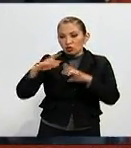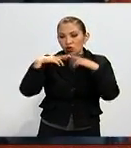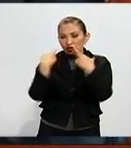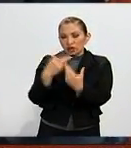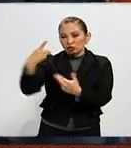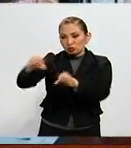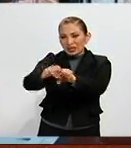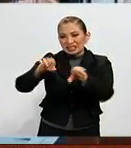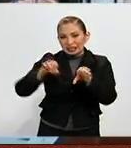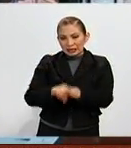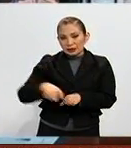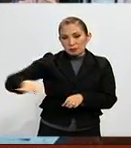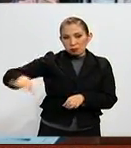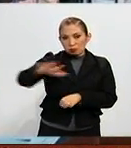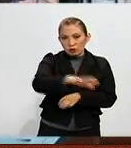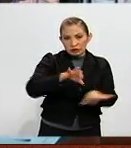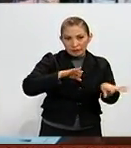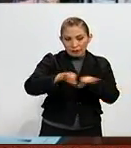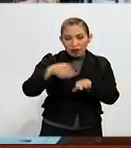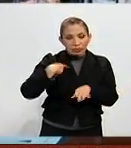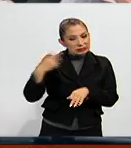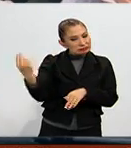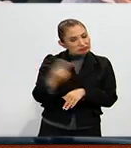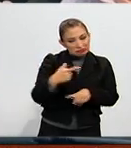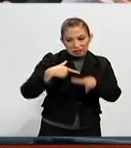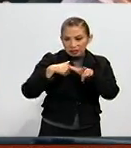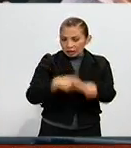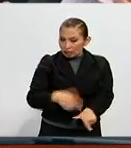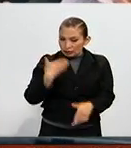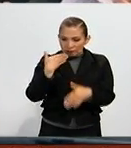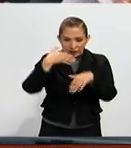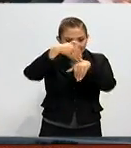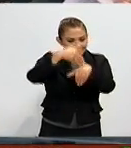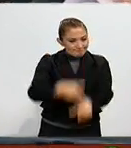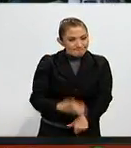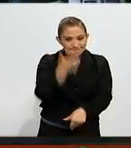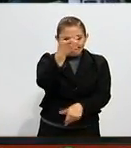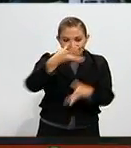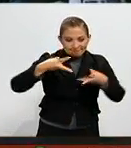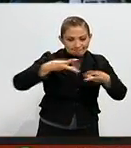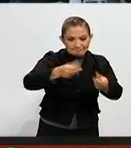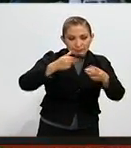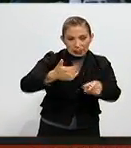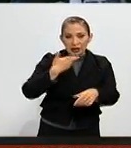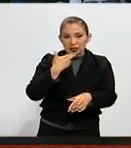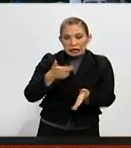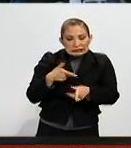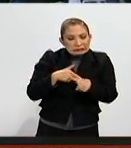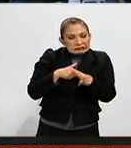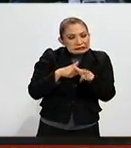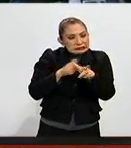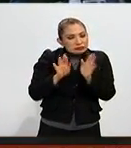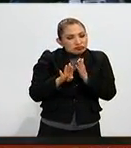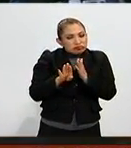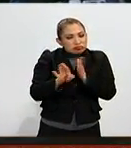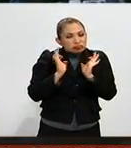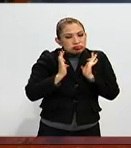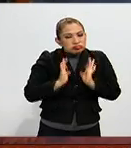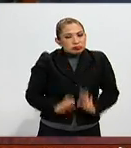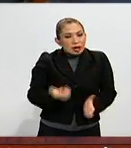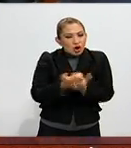gabinete legal y ampliado. Destacó la necesidad de continuar con la disciplina presupuestal que permita mantener la